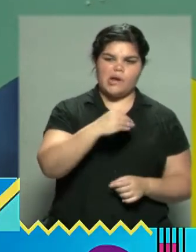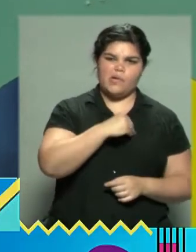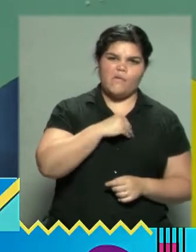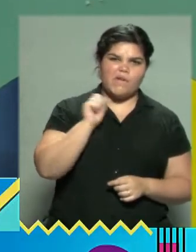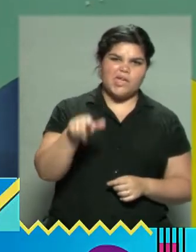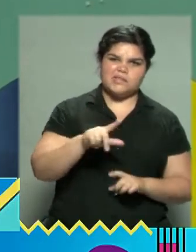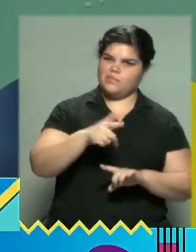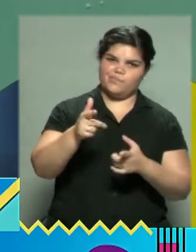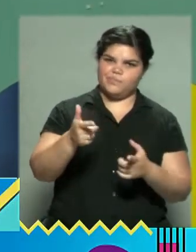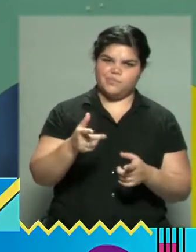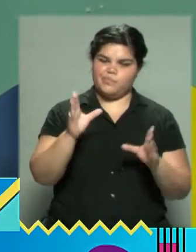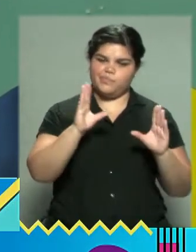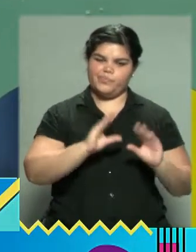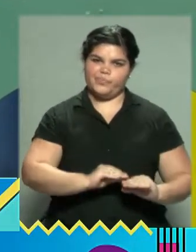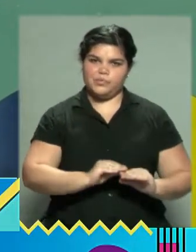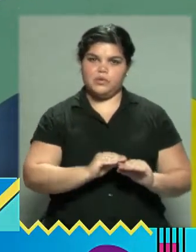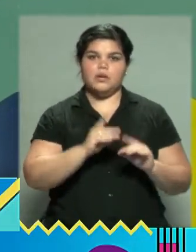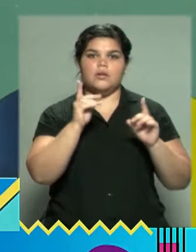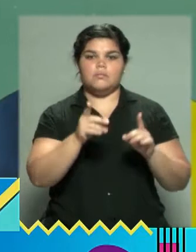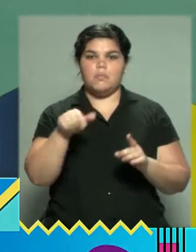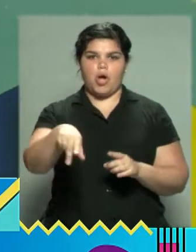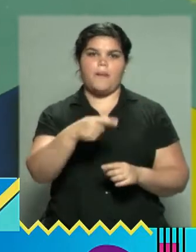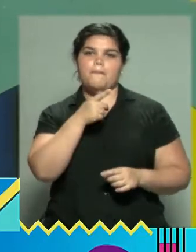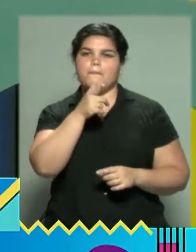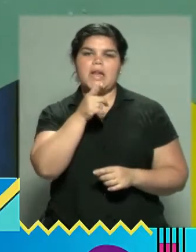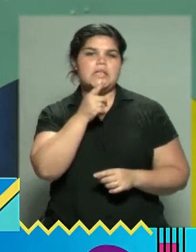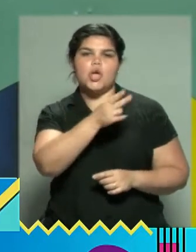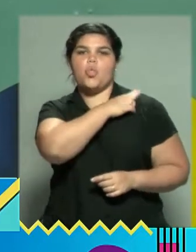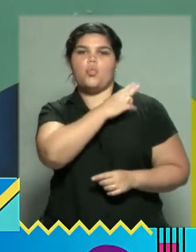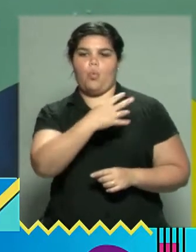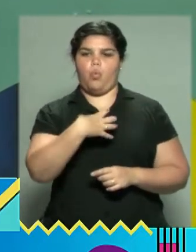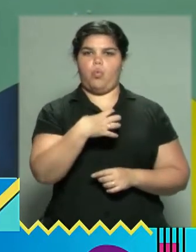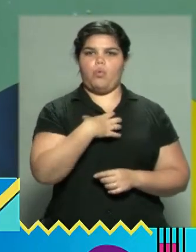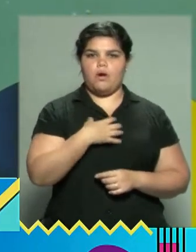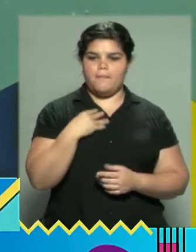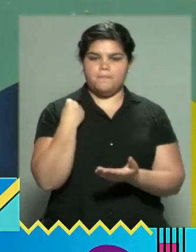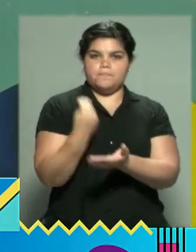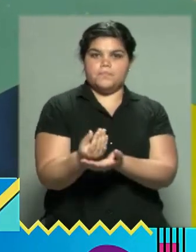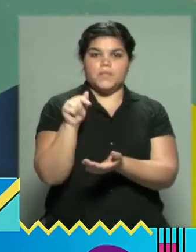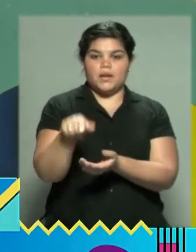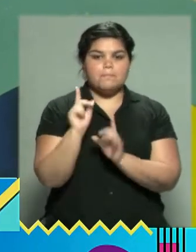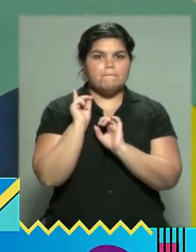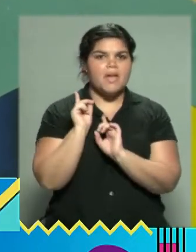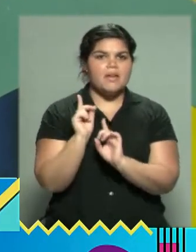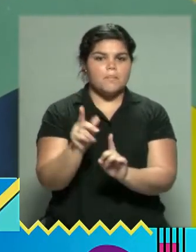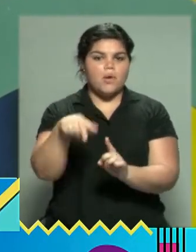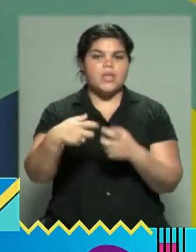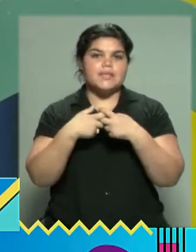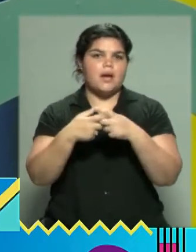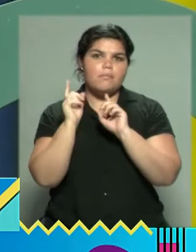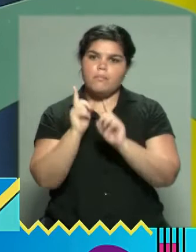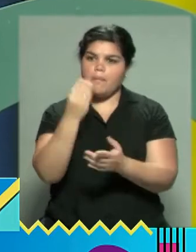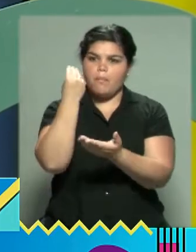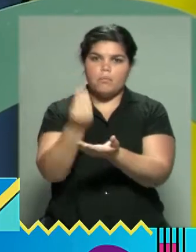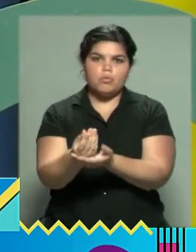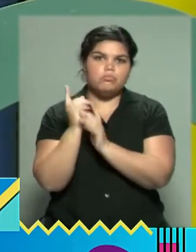eso porque siendo dueño prácticamente del sindicato es como puede jugar para perpetuarse en el mismo sindicato. Entonces, tras